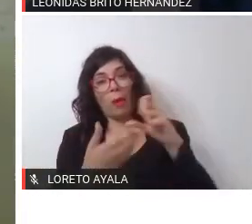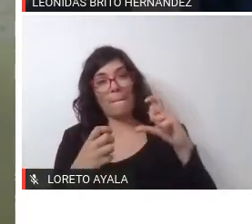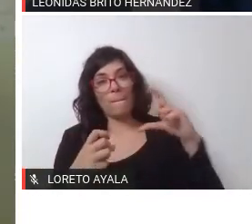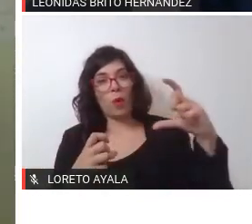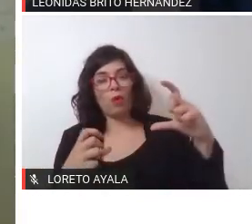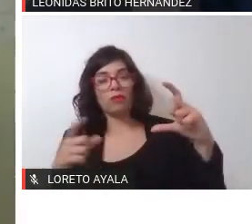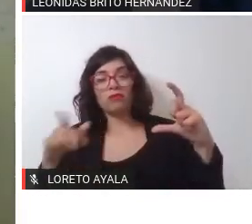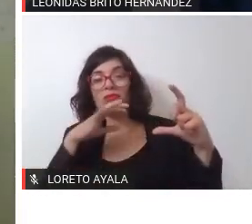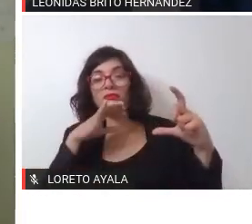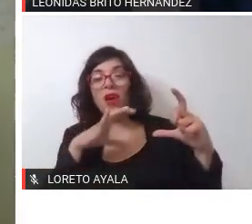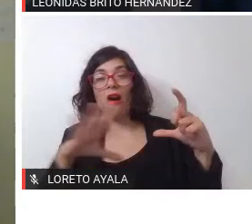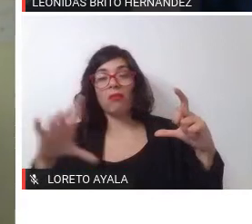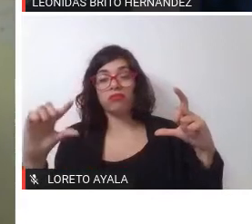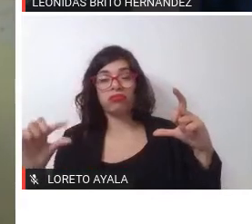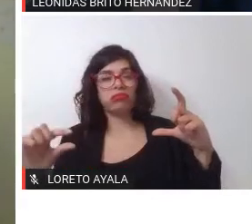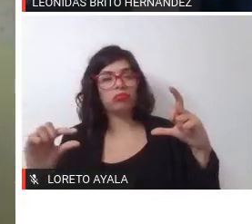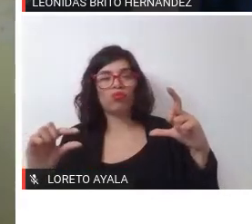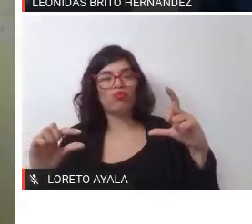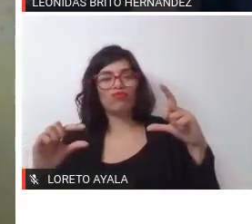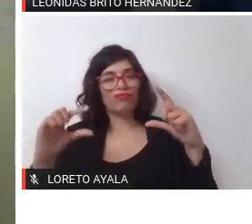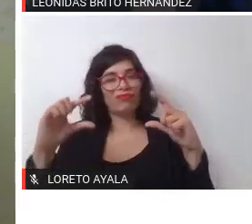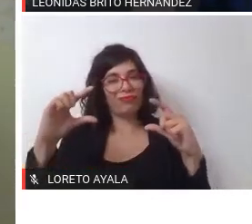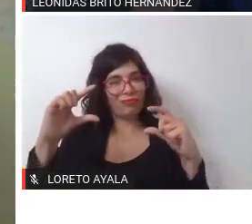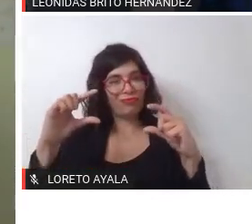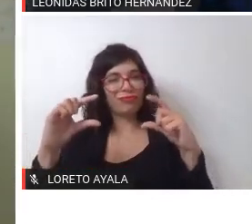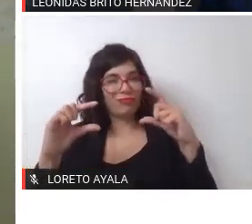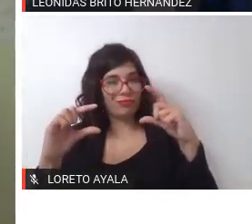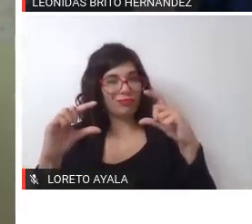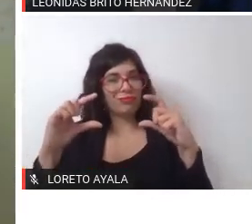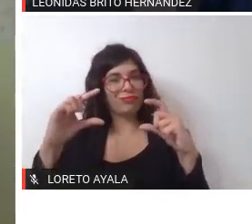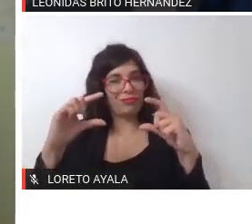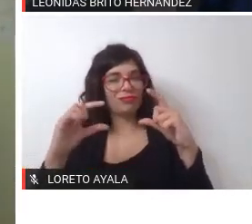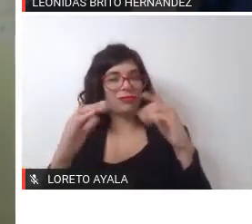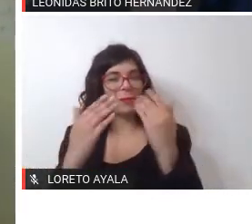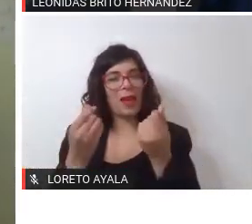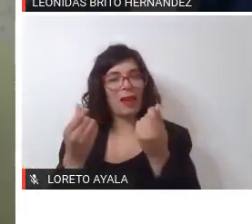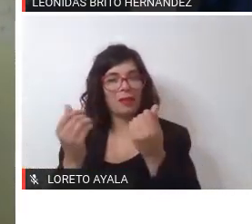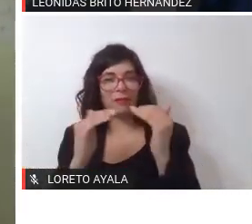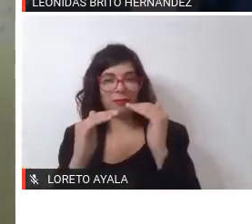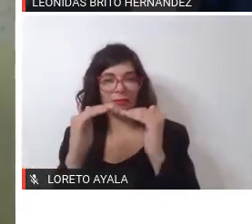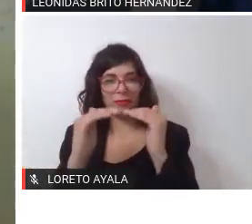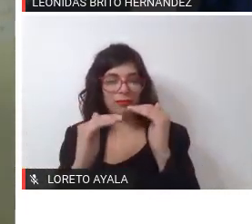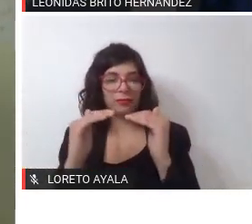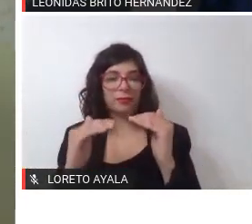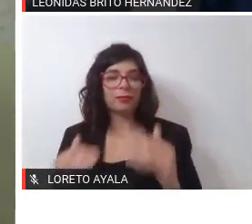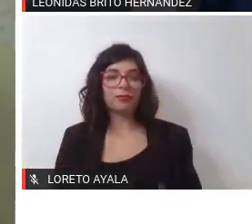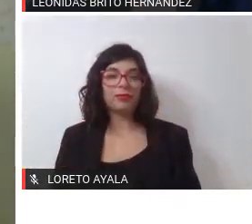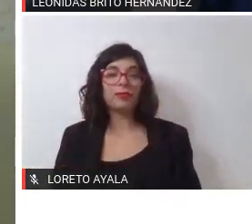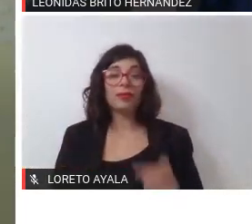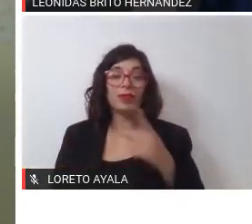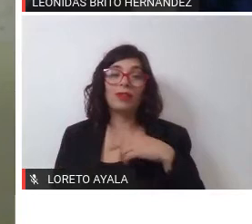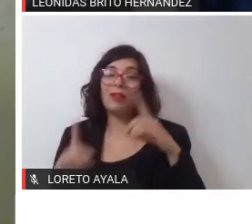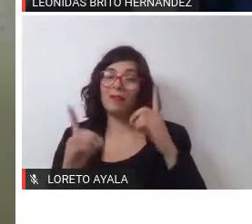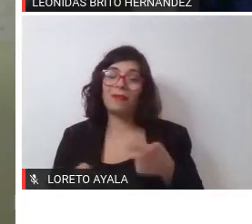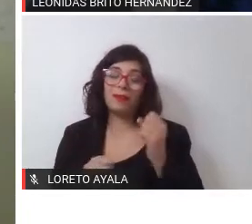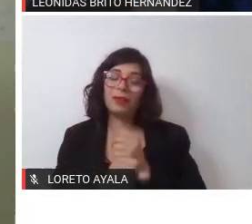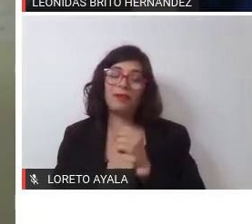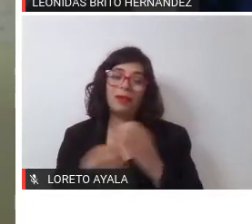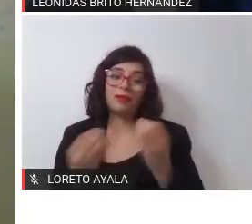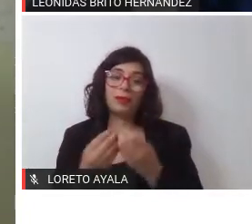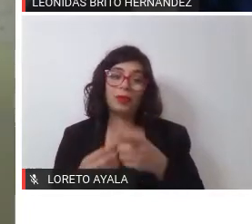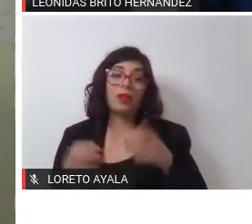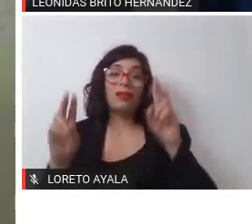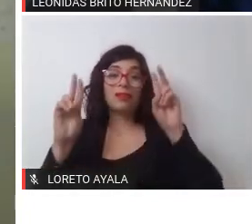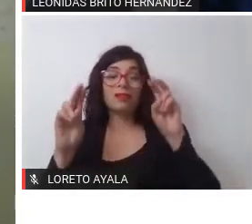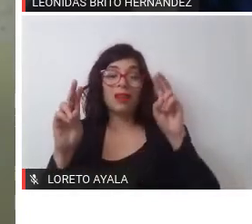alumnos no tienen, no. Hay un alto porcentaje de alumnos también en el mundo rural que debemos trabajar. El tema de